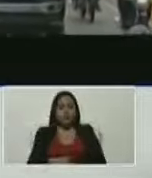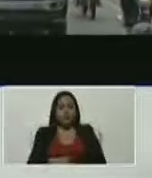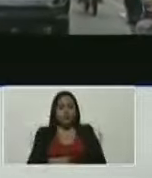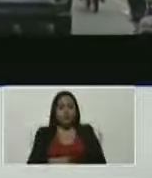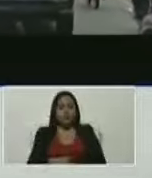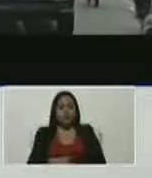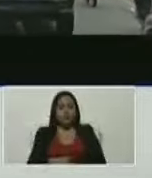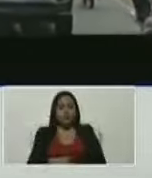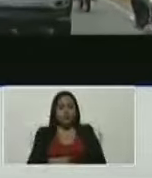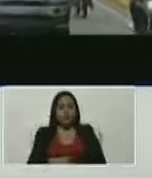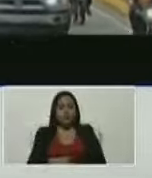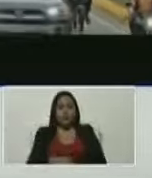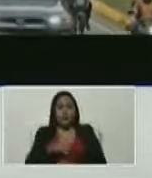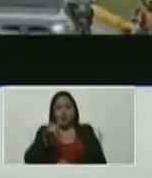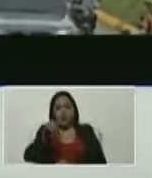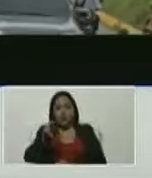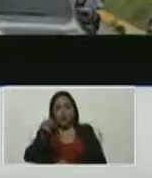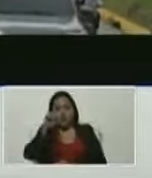Yuseila,